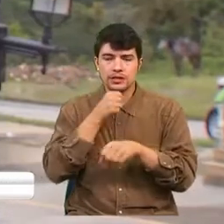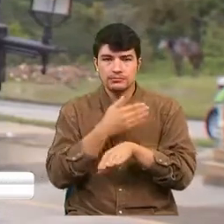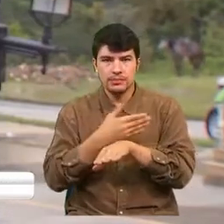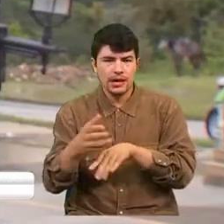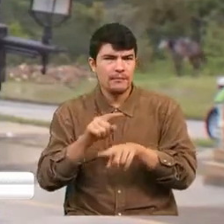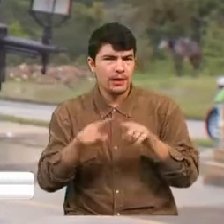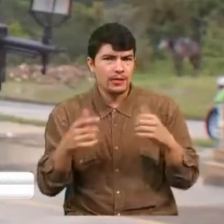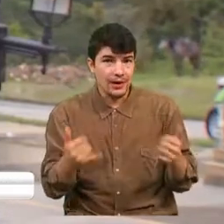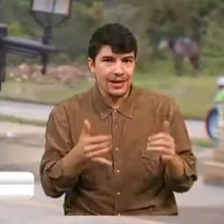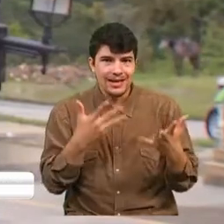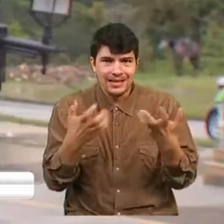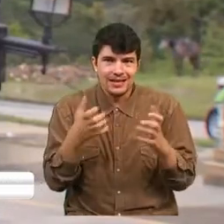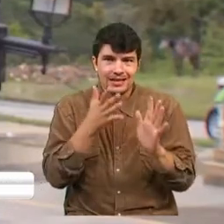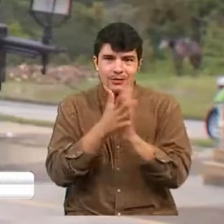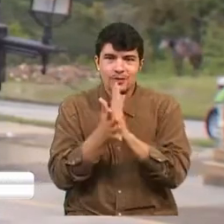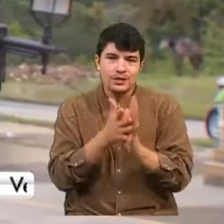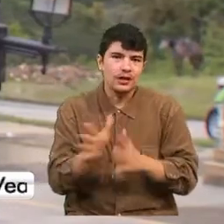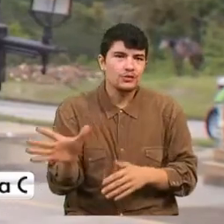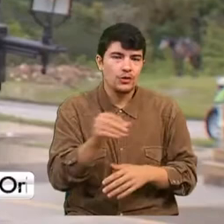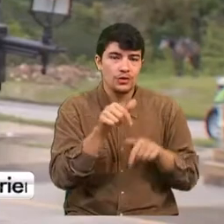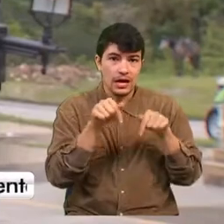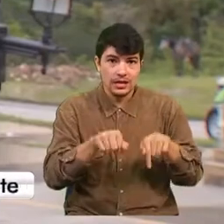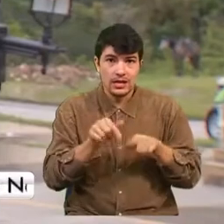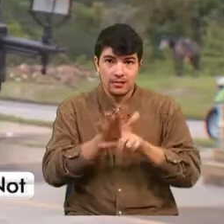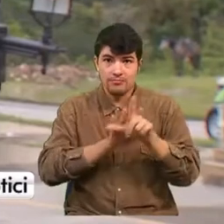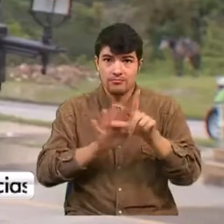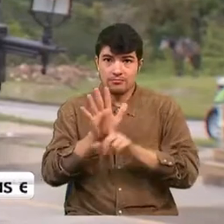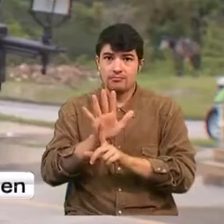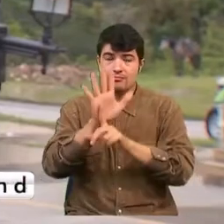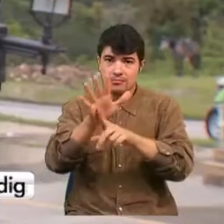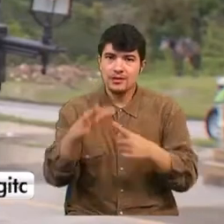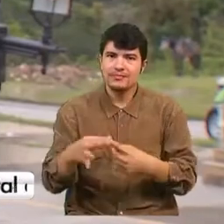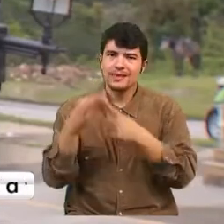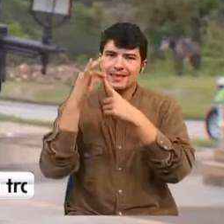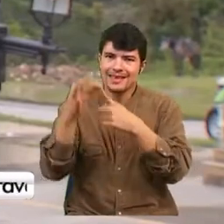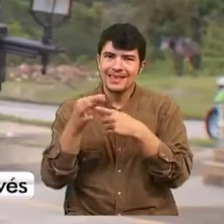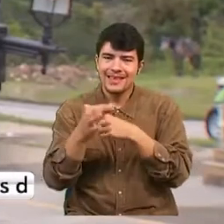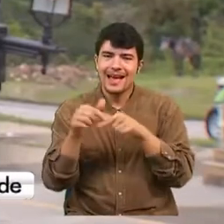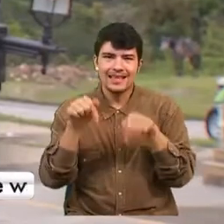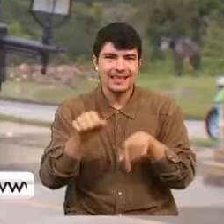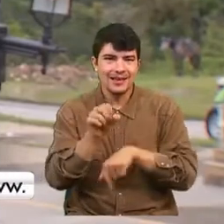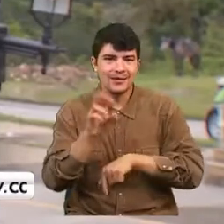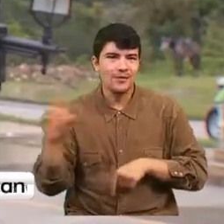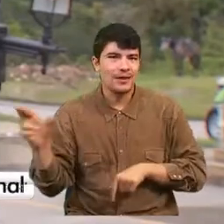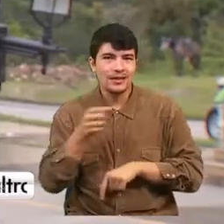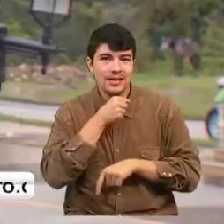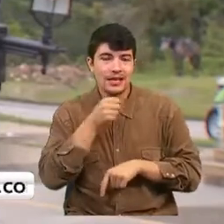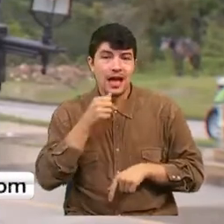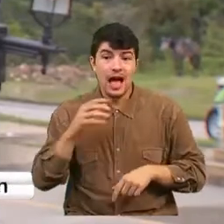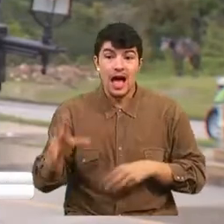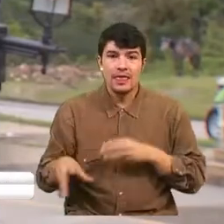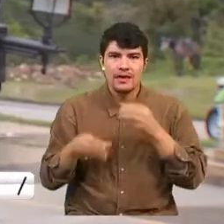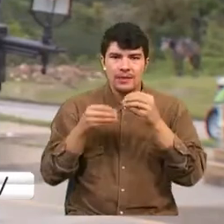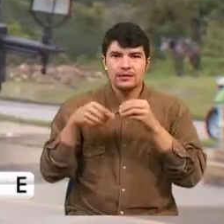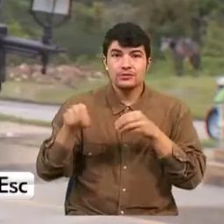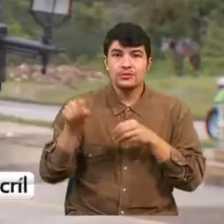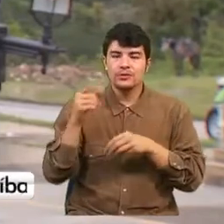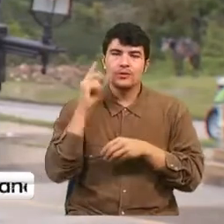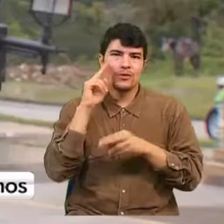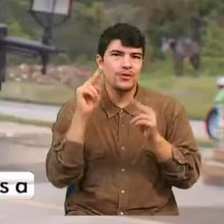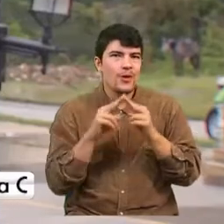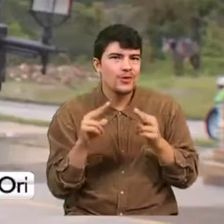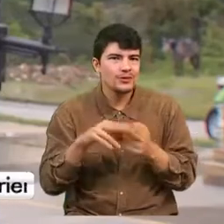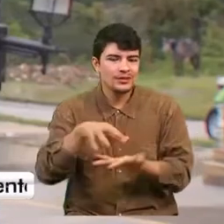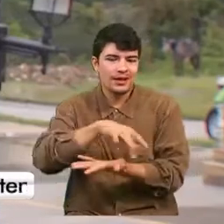les queremos contar a todos ustedes que estamos en vivo y en directo en una emisión especial de Oriente Noticias a propósito de la Expedición Santander. Es